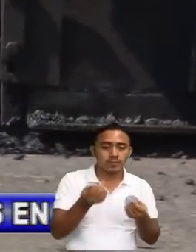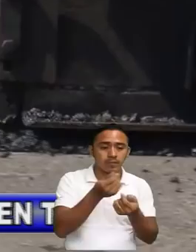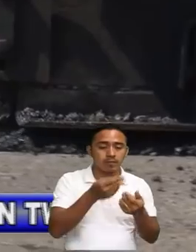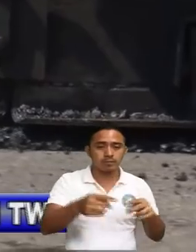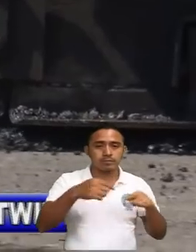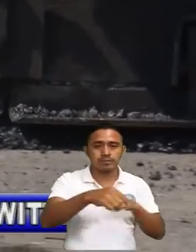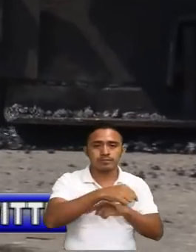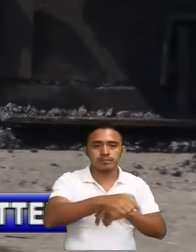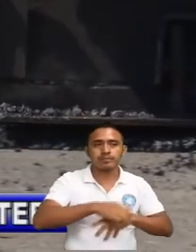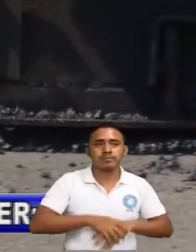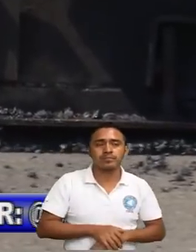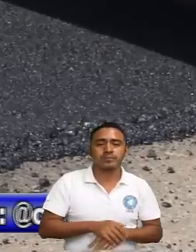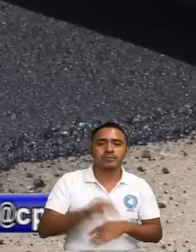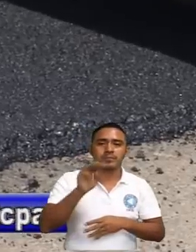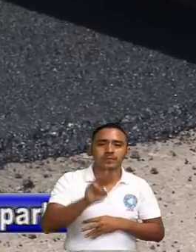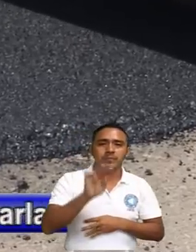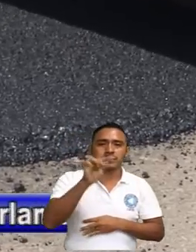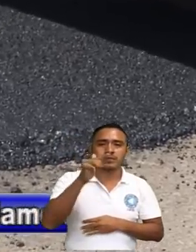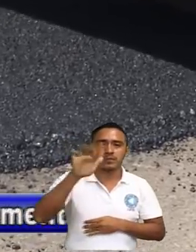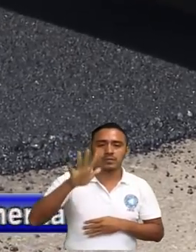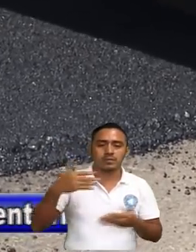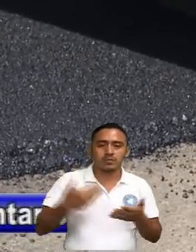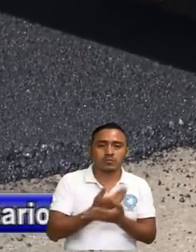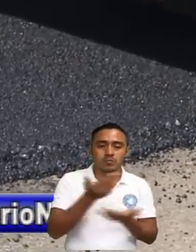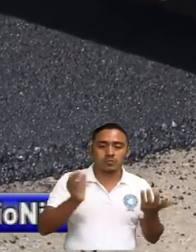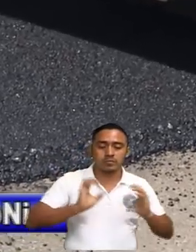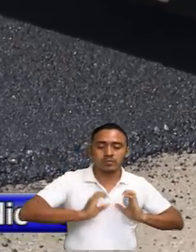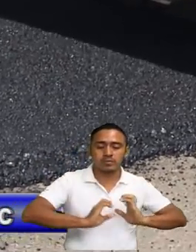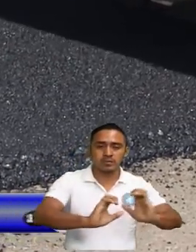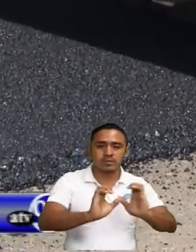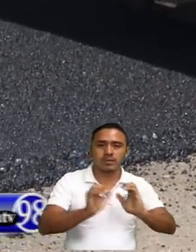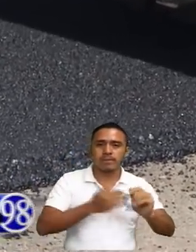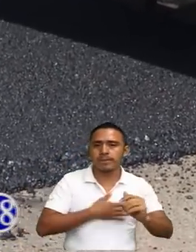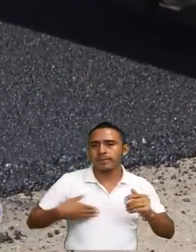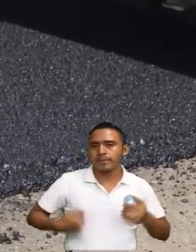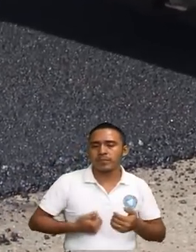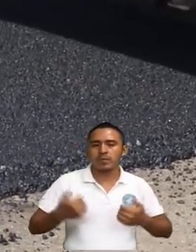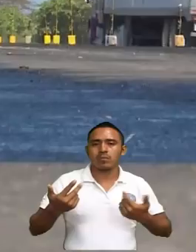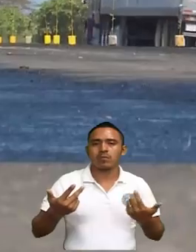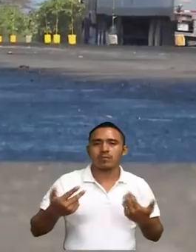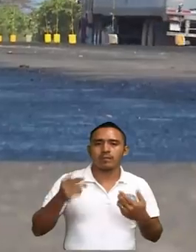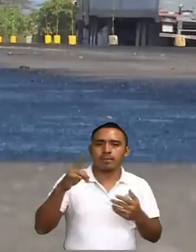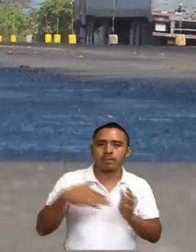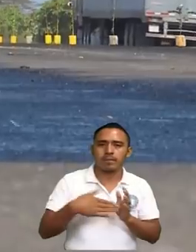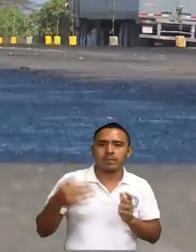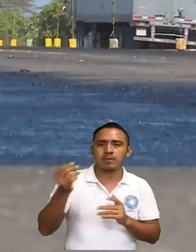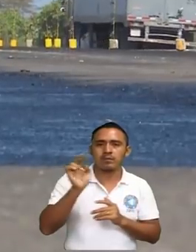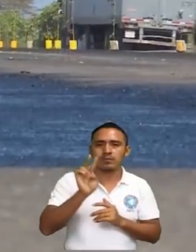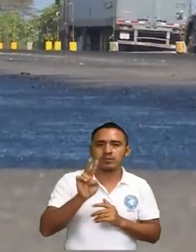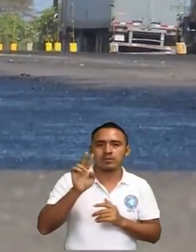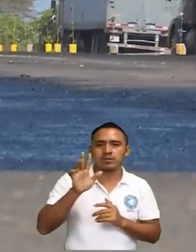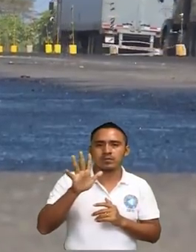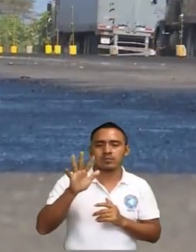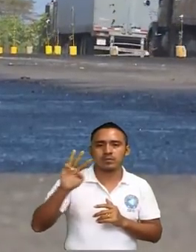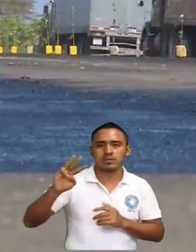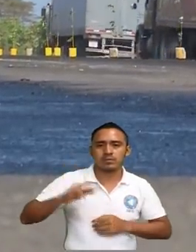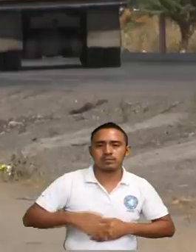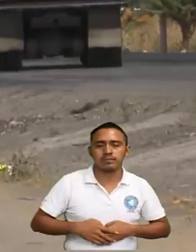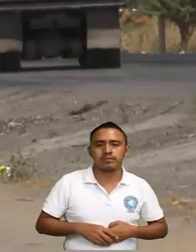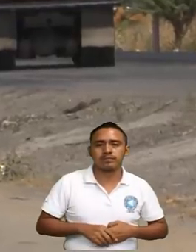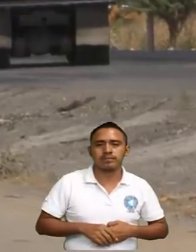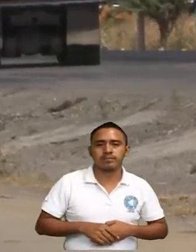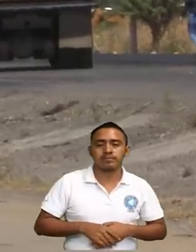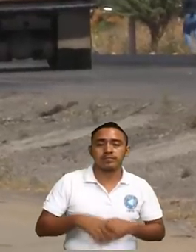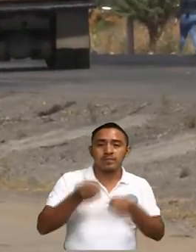la construcción de 375 nuevas calles y el mejoramiento de 1.253.